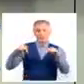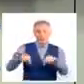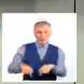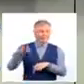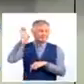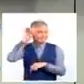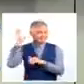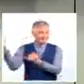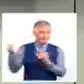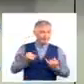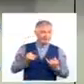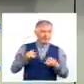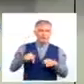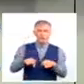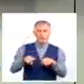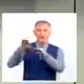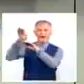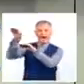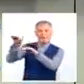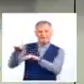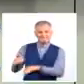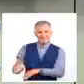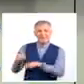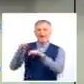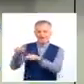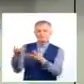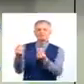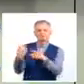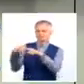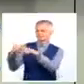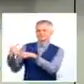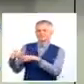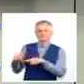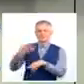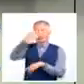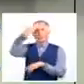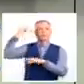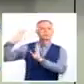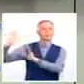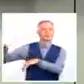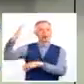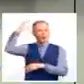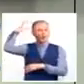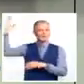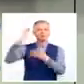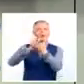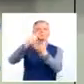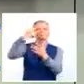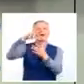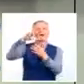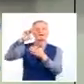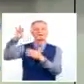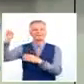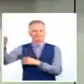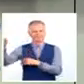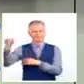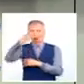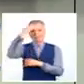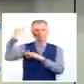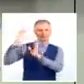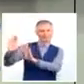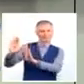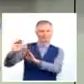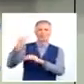encontraron en un almacén muchísimos recursos sanitarios olvidados que el gobierno de Macri abandonó al polvo. En